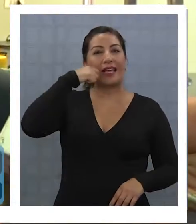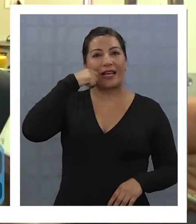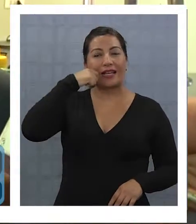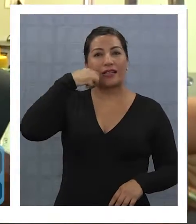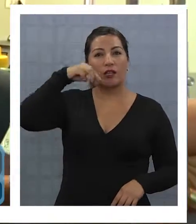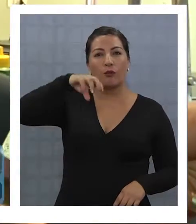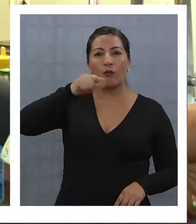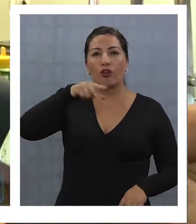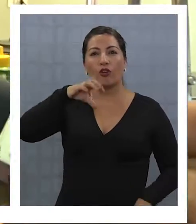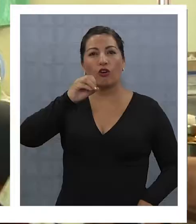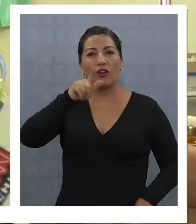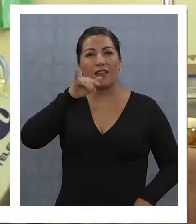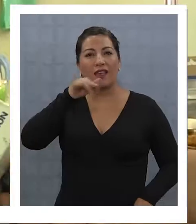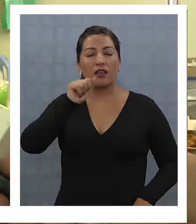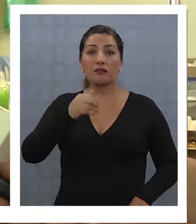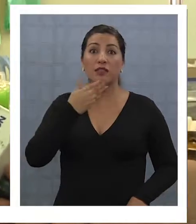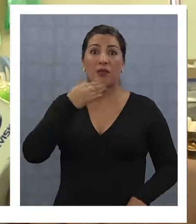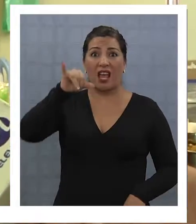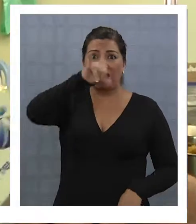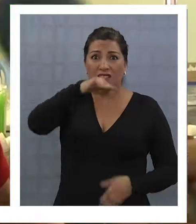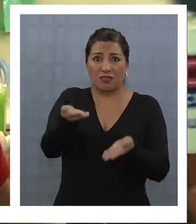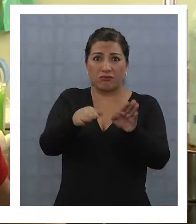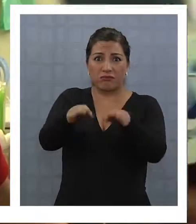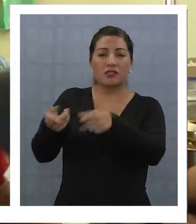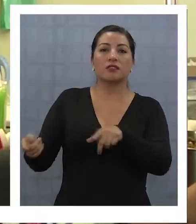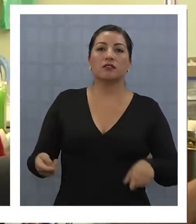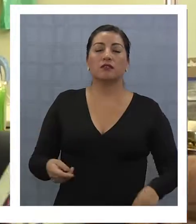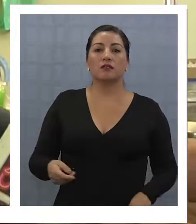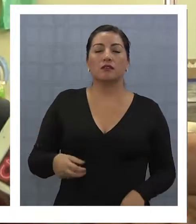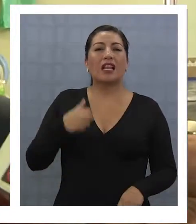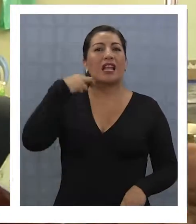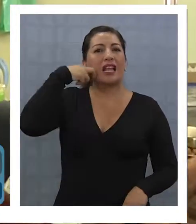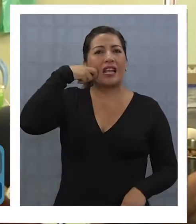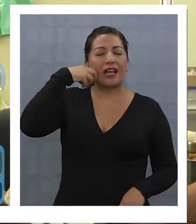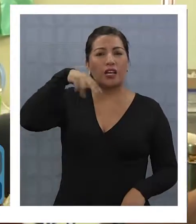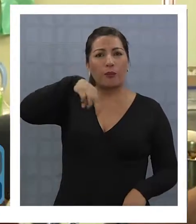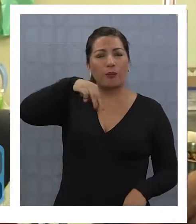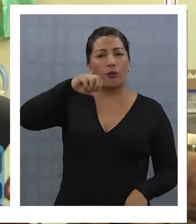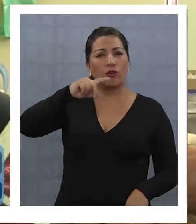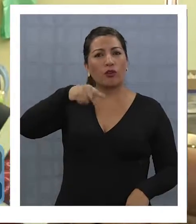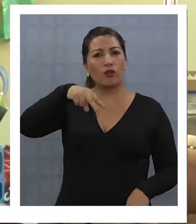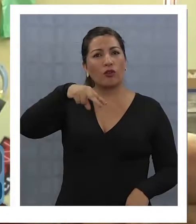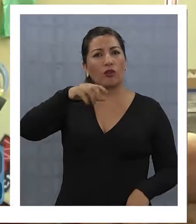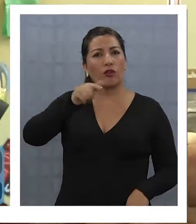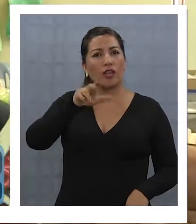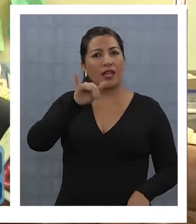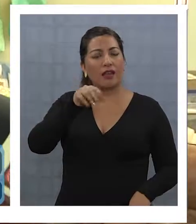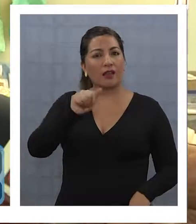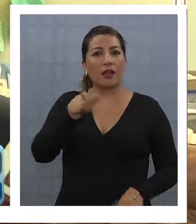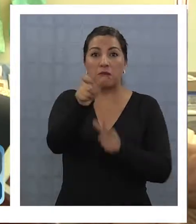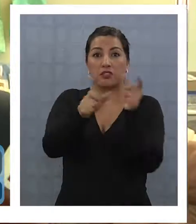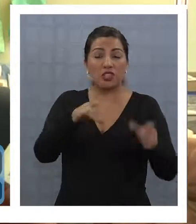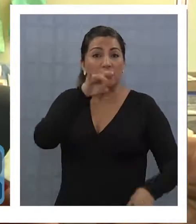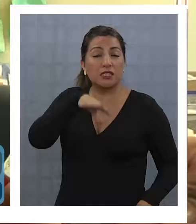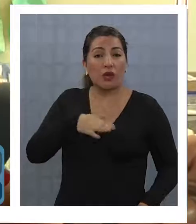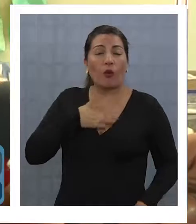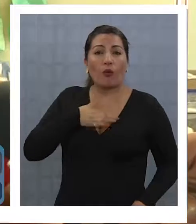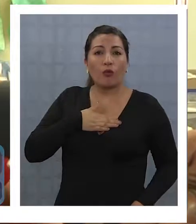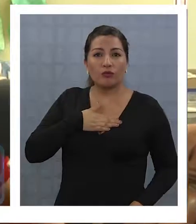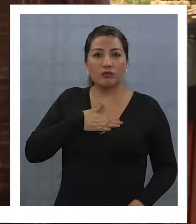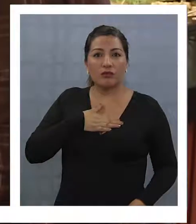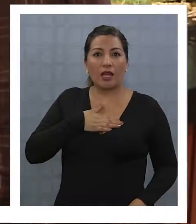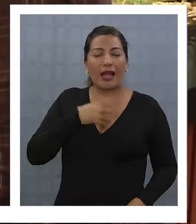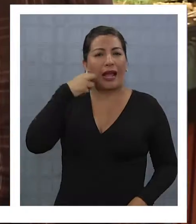chapsuí, las frituras igual. La carne mongoliana. ¿Por qué cree usted? Porque acá a los chilenos les gusta la carne harto,